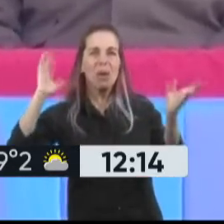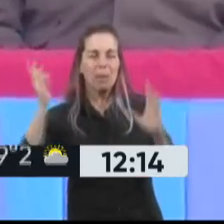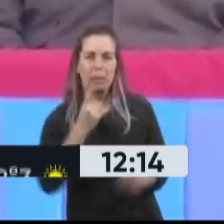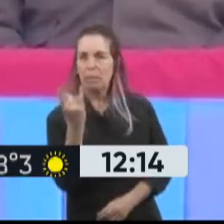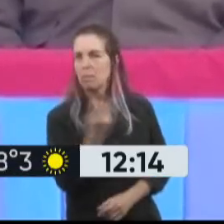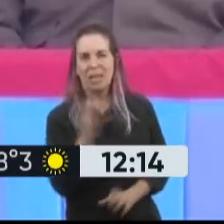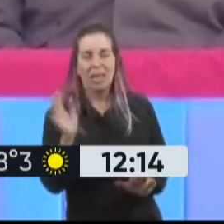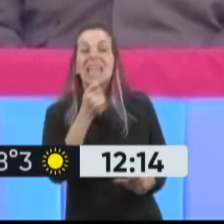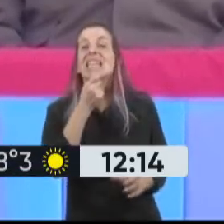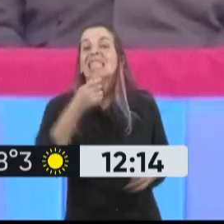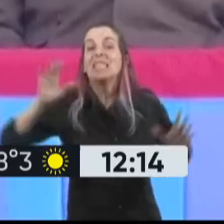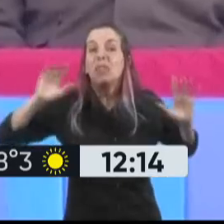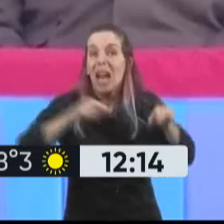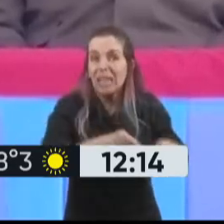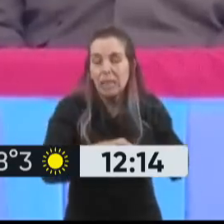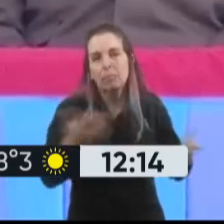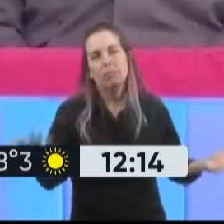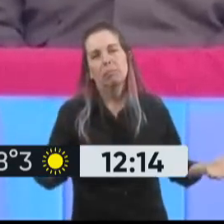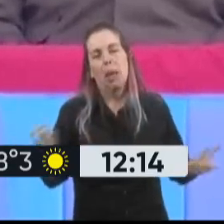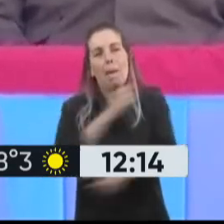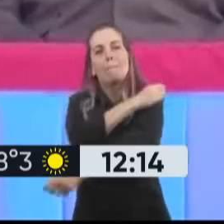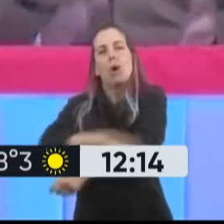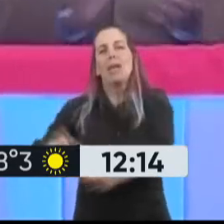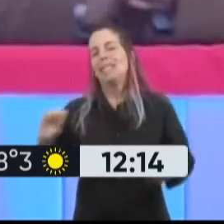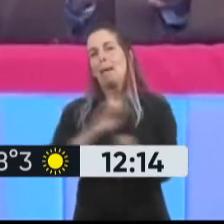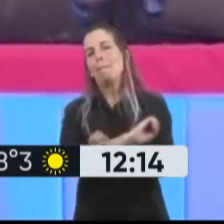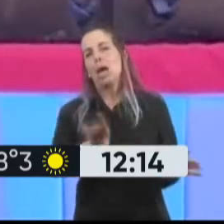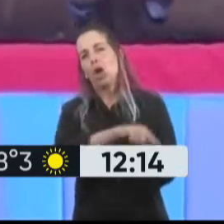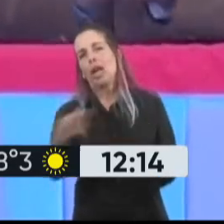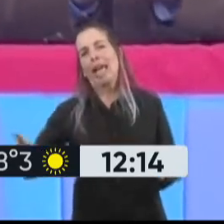es infinitamente más nociva la pobreza y el hambre.